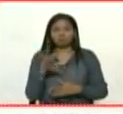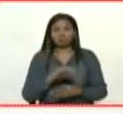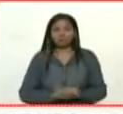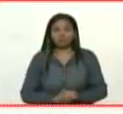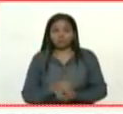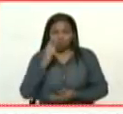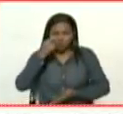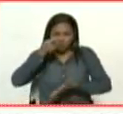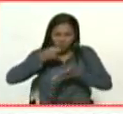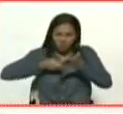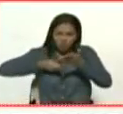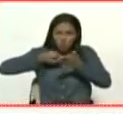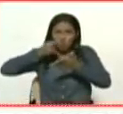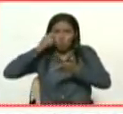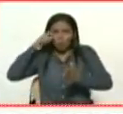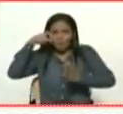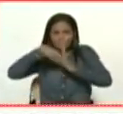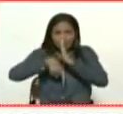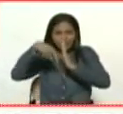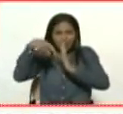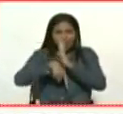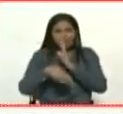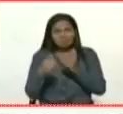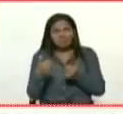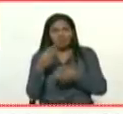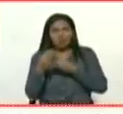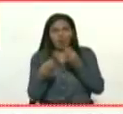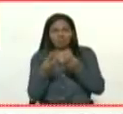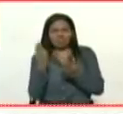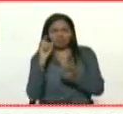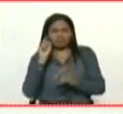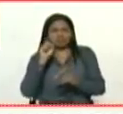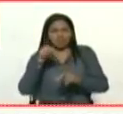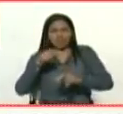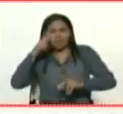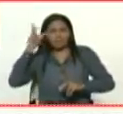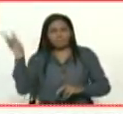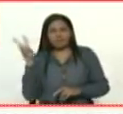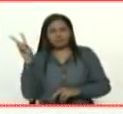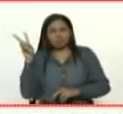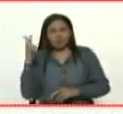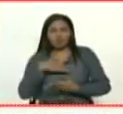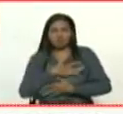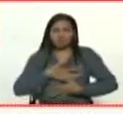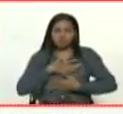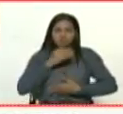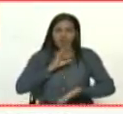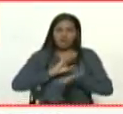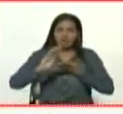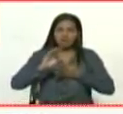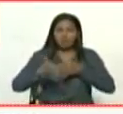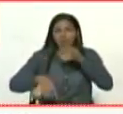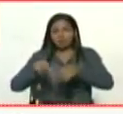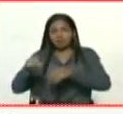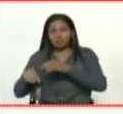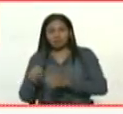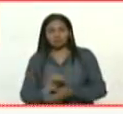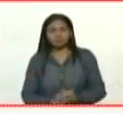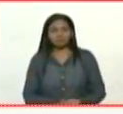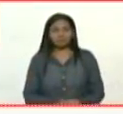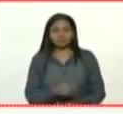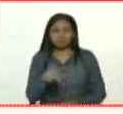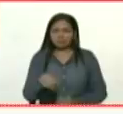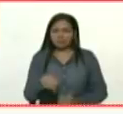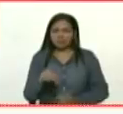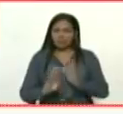meter la lupa para ver la cantidad, la necesidad y la calidad del crédito agrícola. Aquí hemos